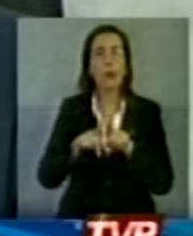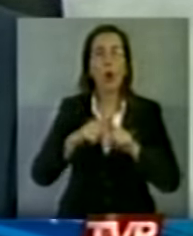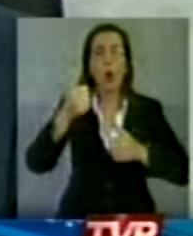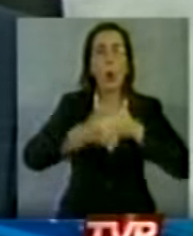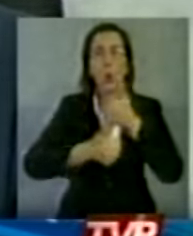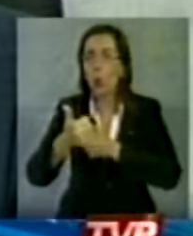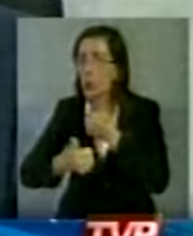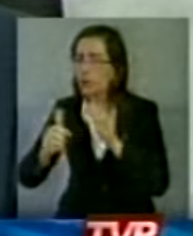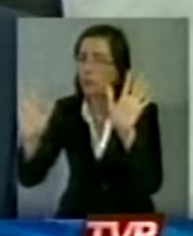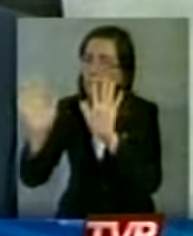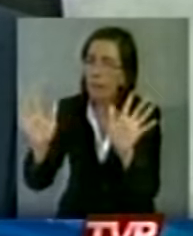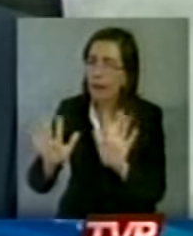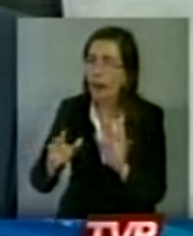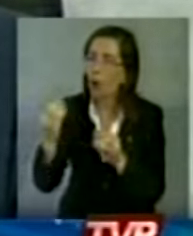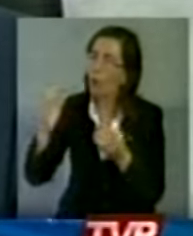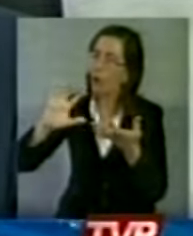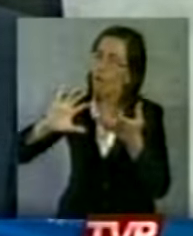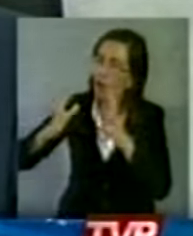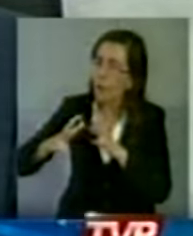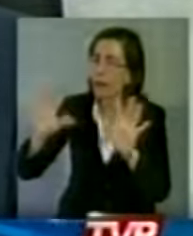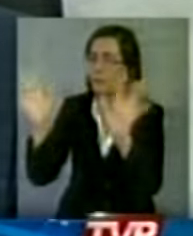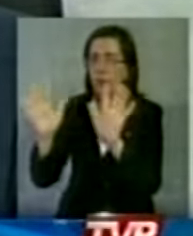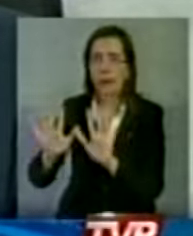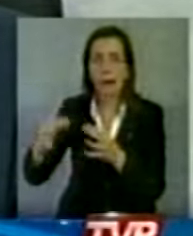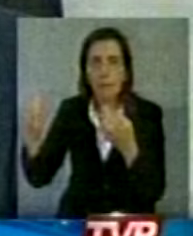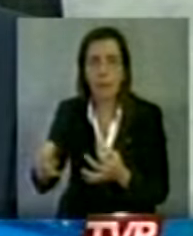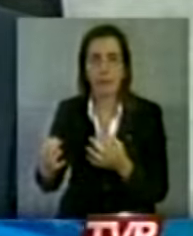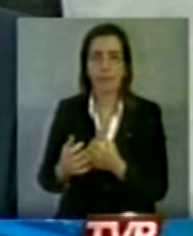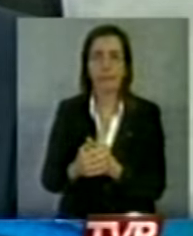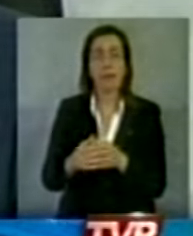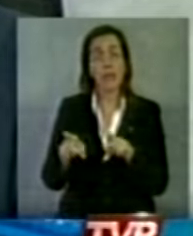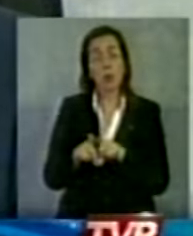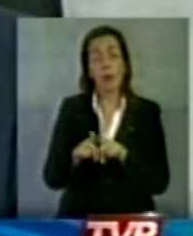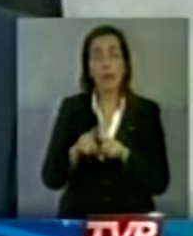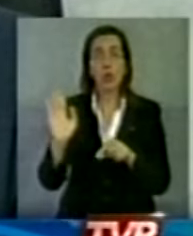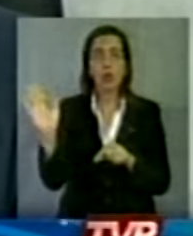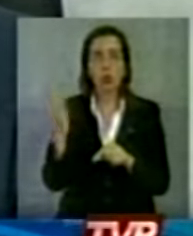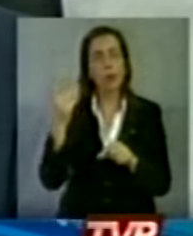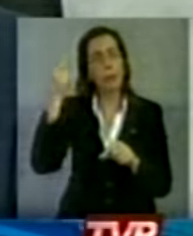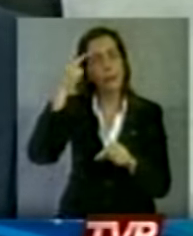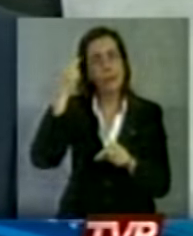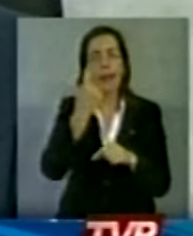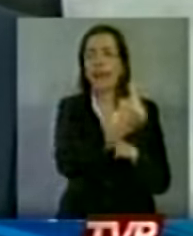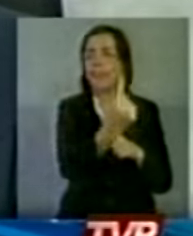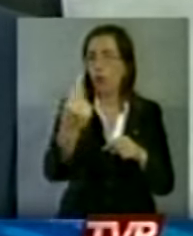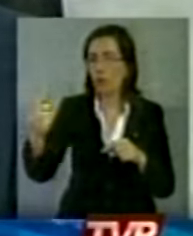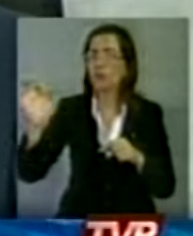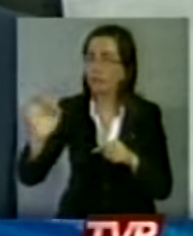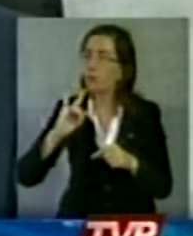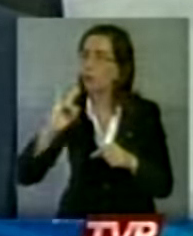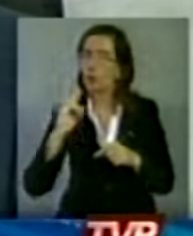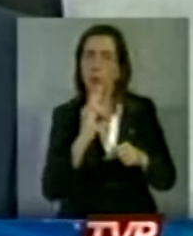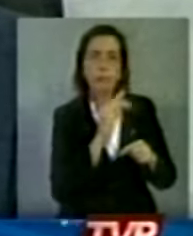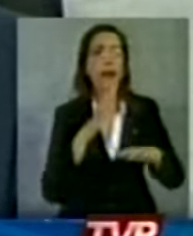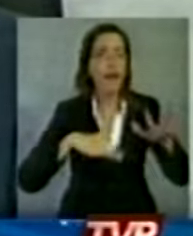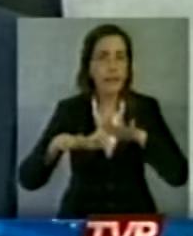organizado. Esta es nuestra visión del Estado mismo. Más allá de la atención continua de cada área de gestión de su